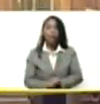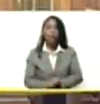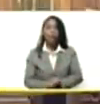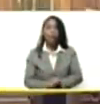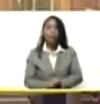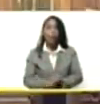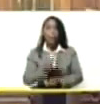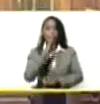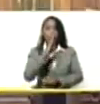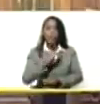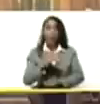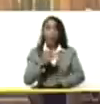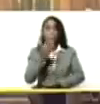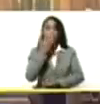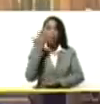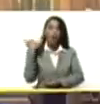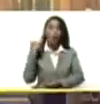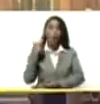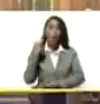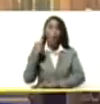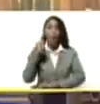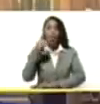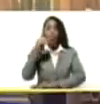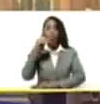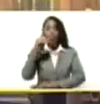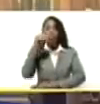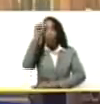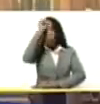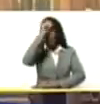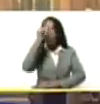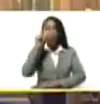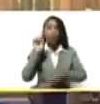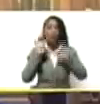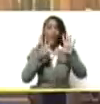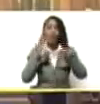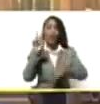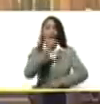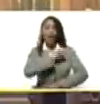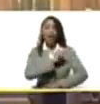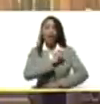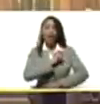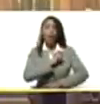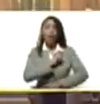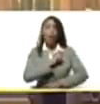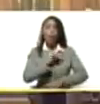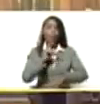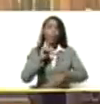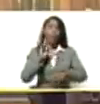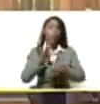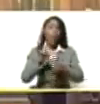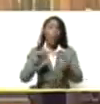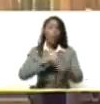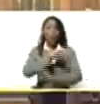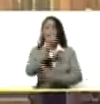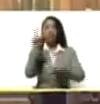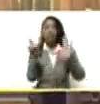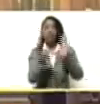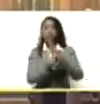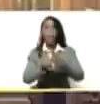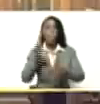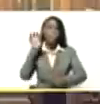gasolina para producir gasoil porque se le prohíbe a venezuela su libertad económica su libertad comercial